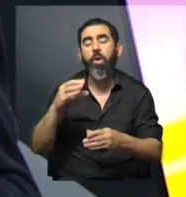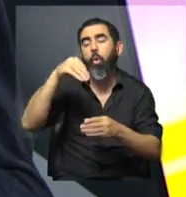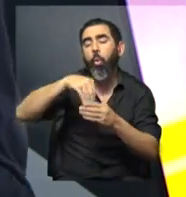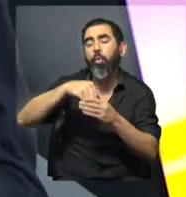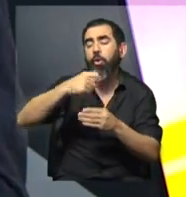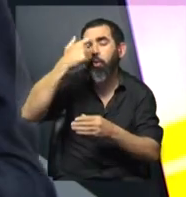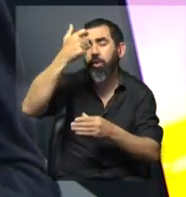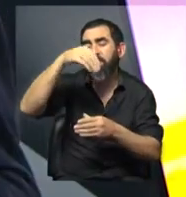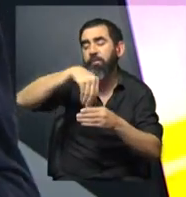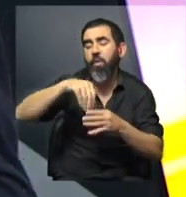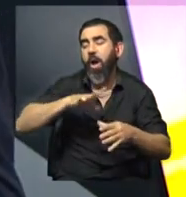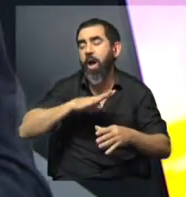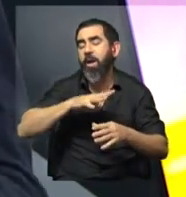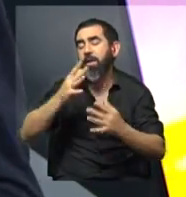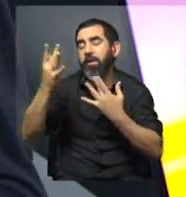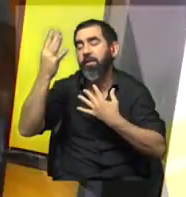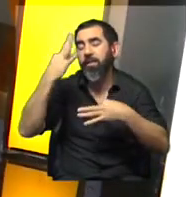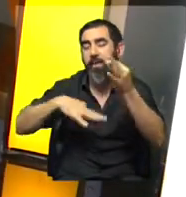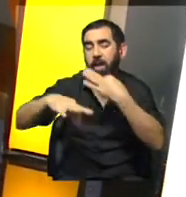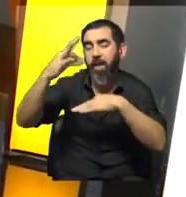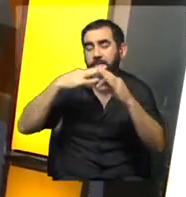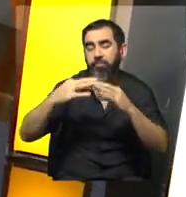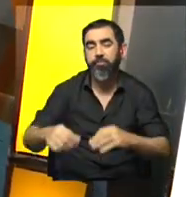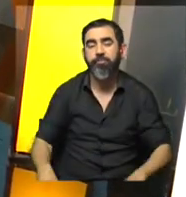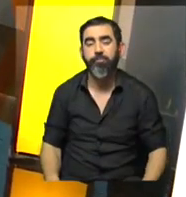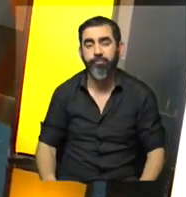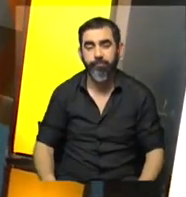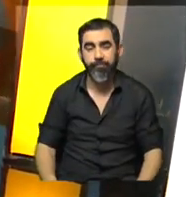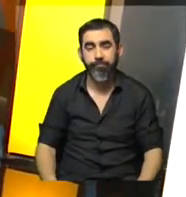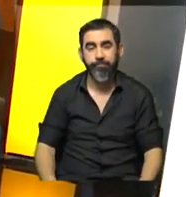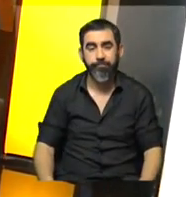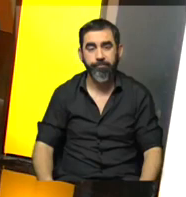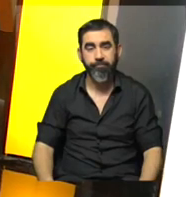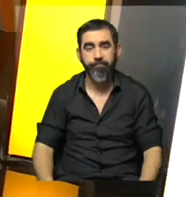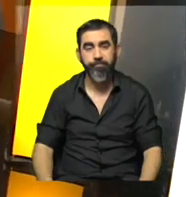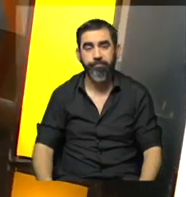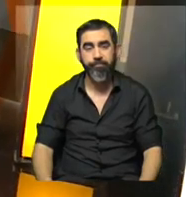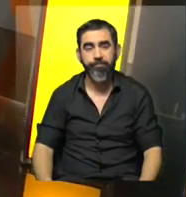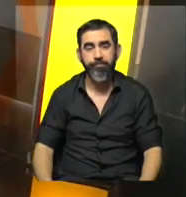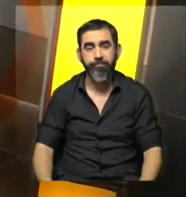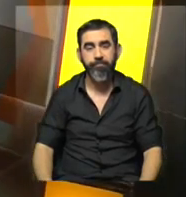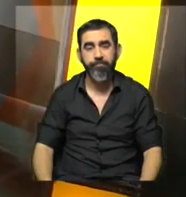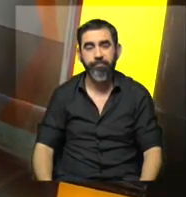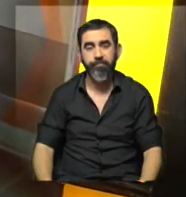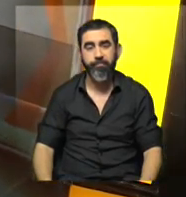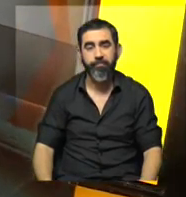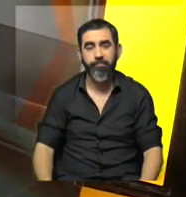obra? Que, digamos, es muy básico y muy general, pero ¿por dónde va? Y bueno, pasa